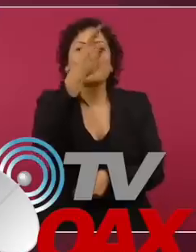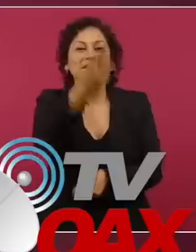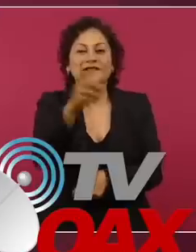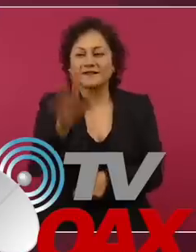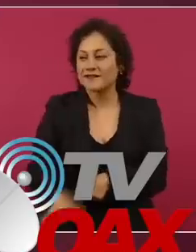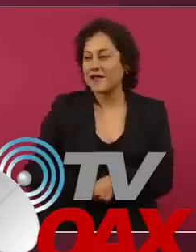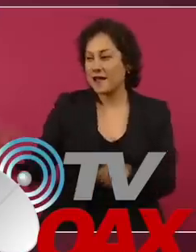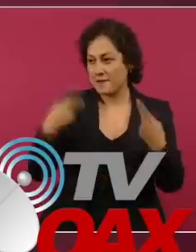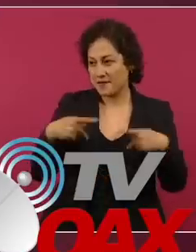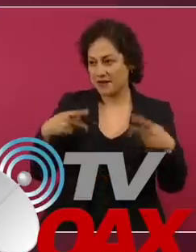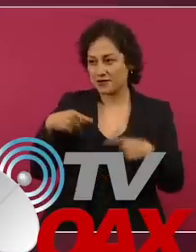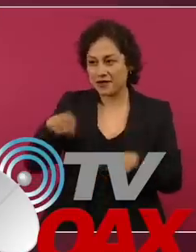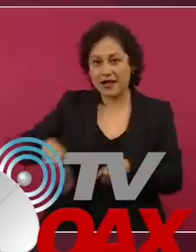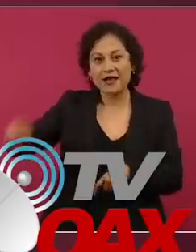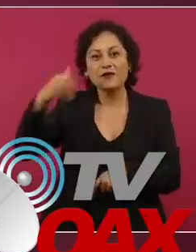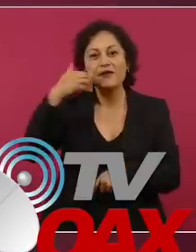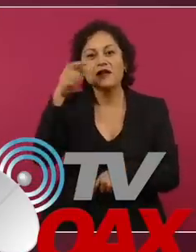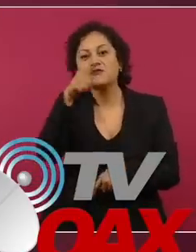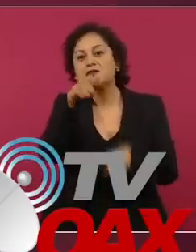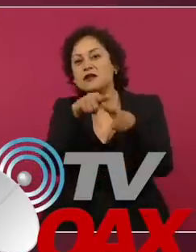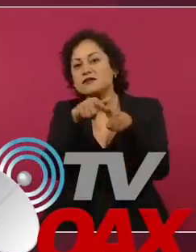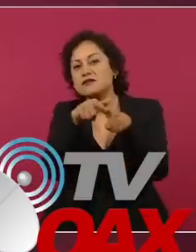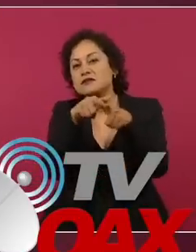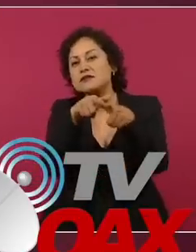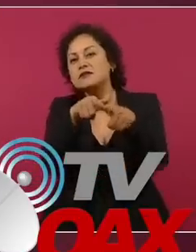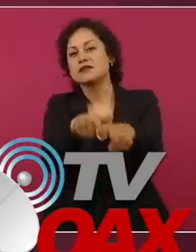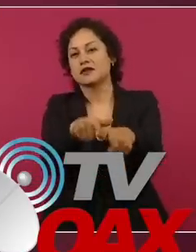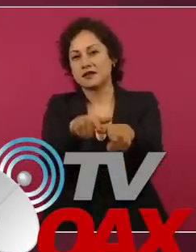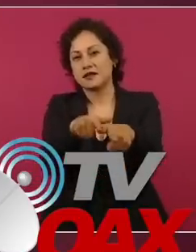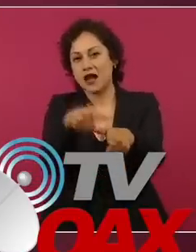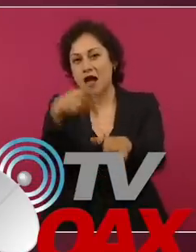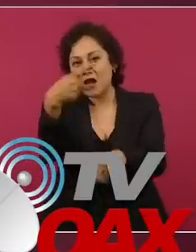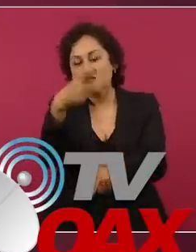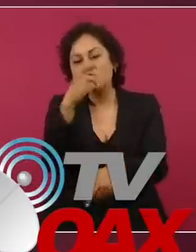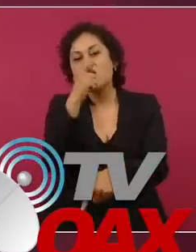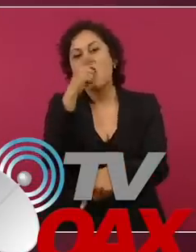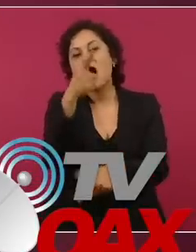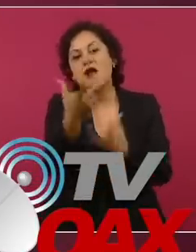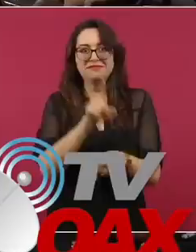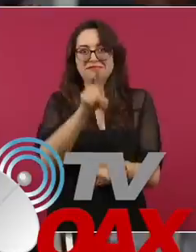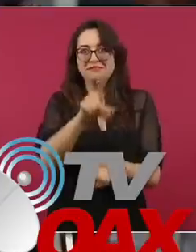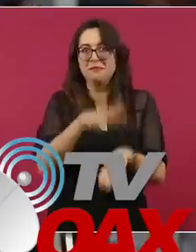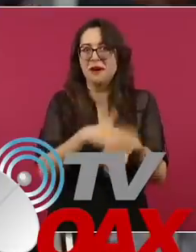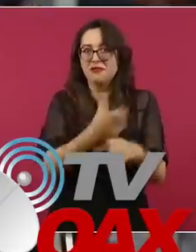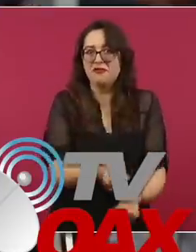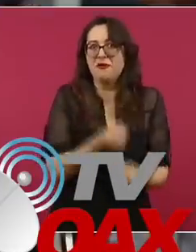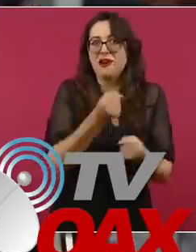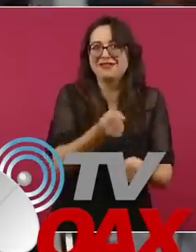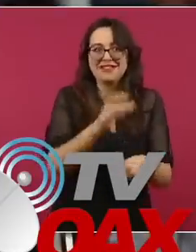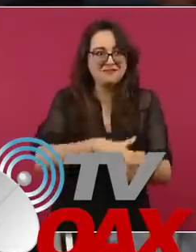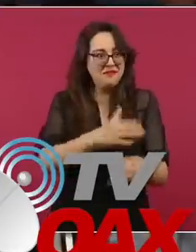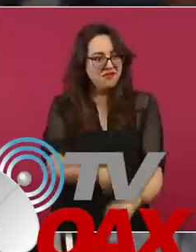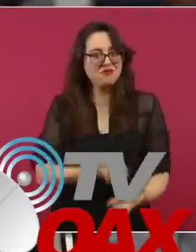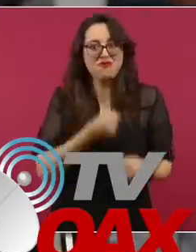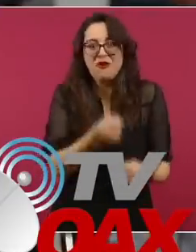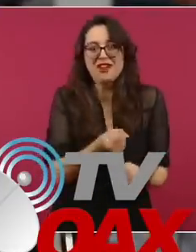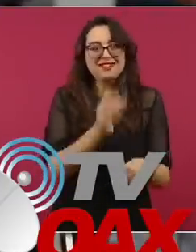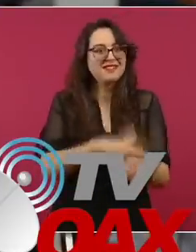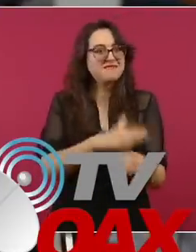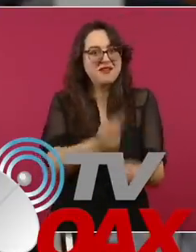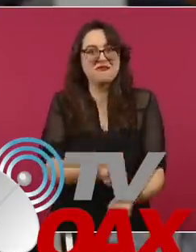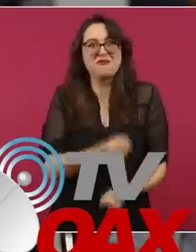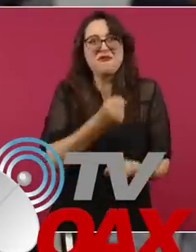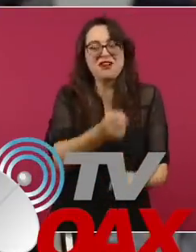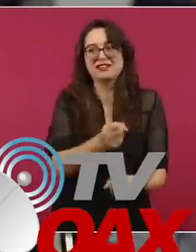que pareciera que el COVID a usted lo refuerza. A otros los daña, a usted los fortalece. Quiero